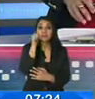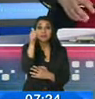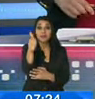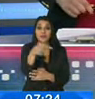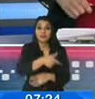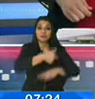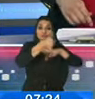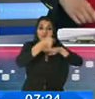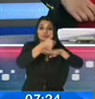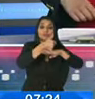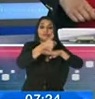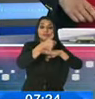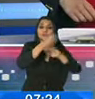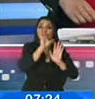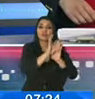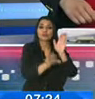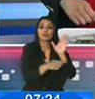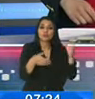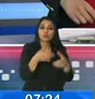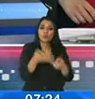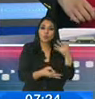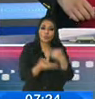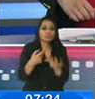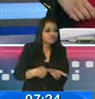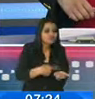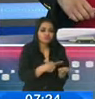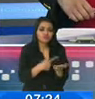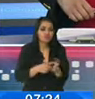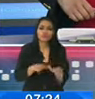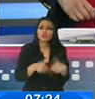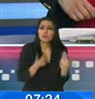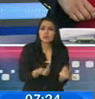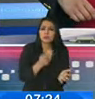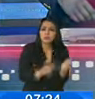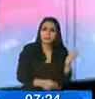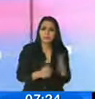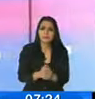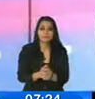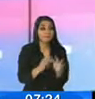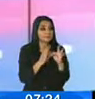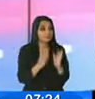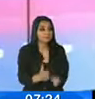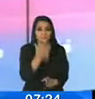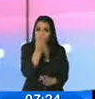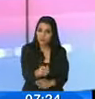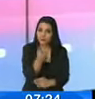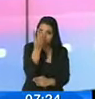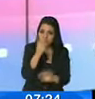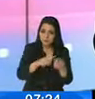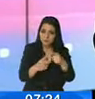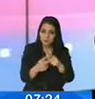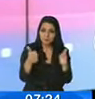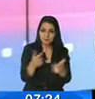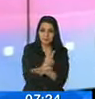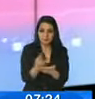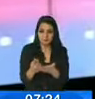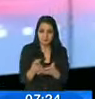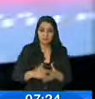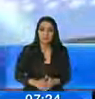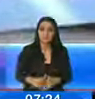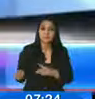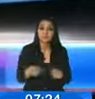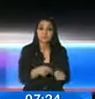Corte Constitucional. ¿Qué está previsto que ocurra en la sesión? Verito, amigos, amigas, un excelente inicio de semana. Pues lo que está previsto es que